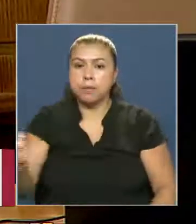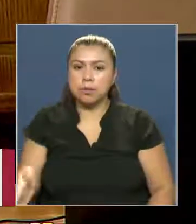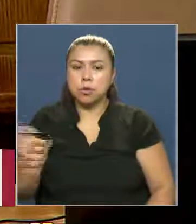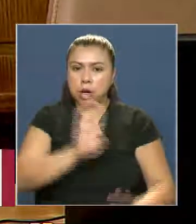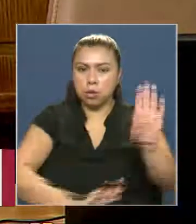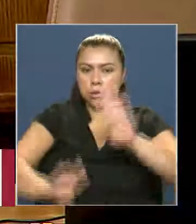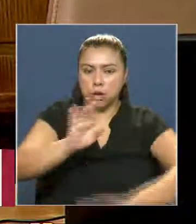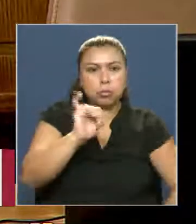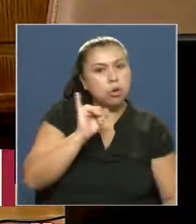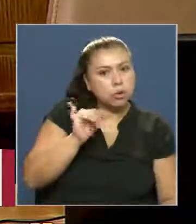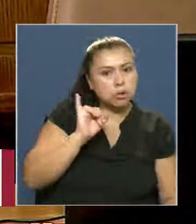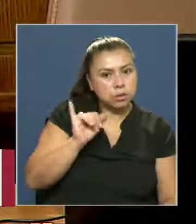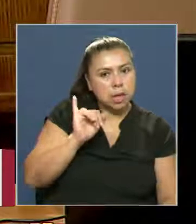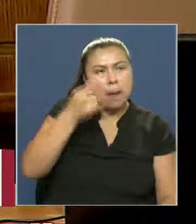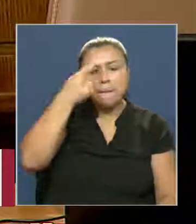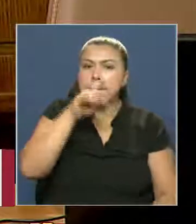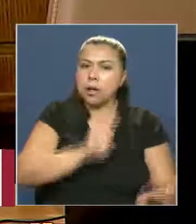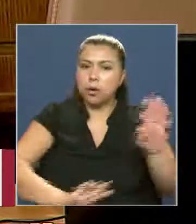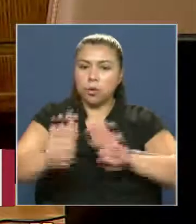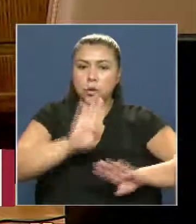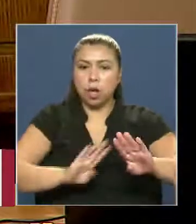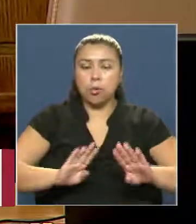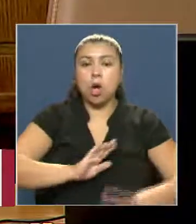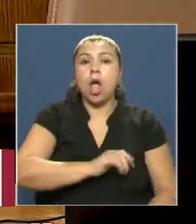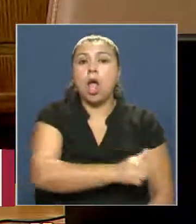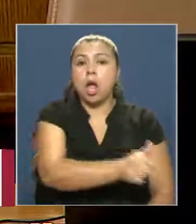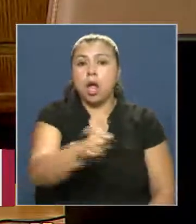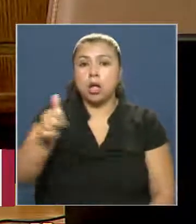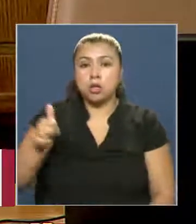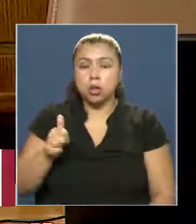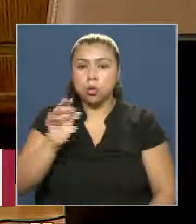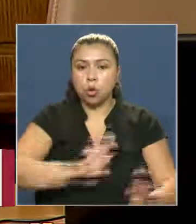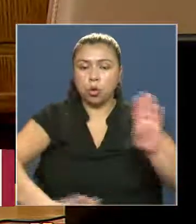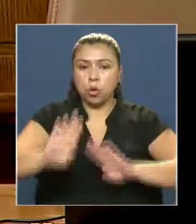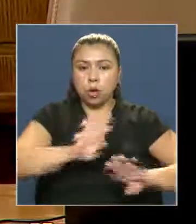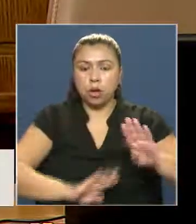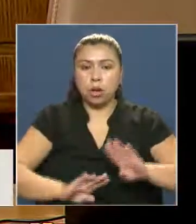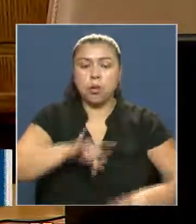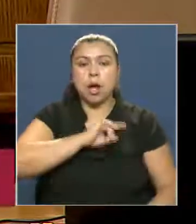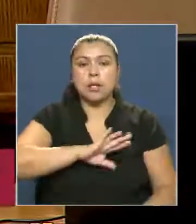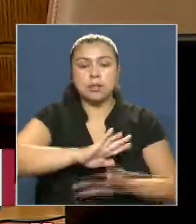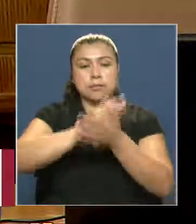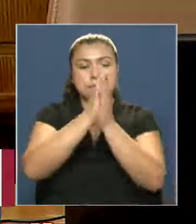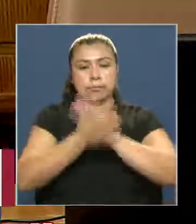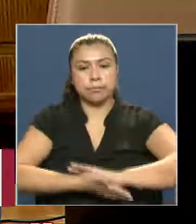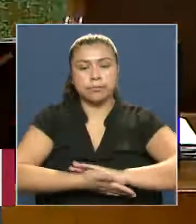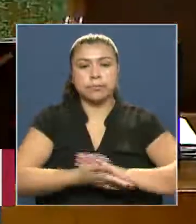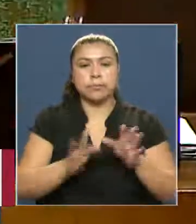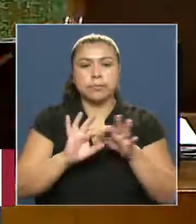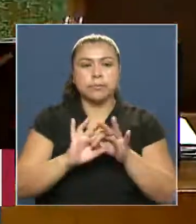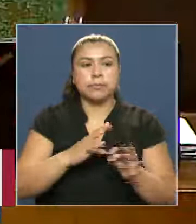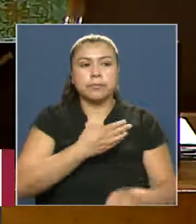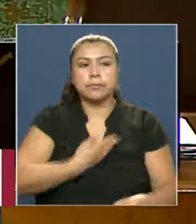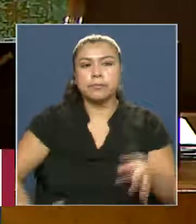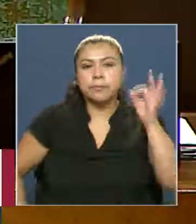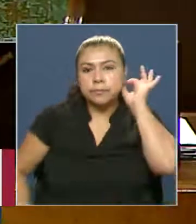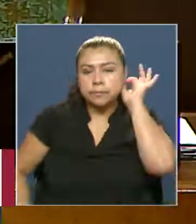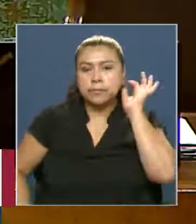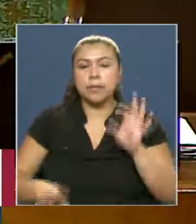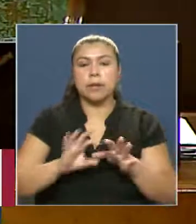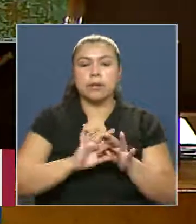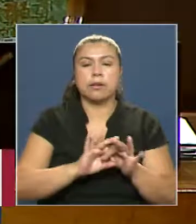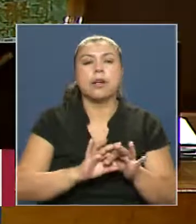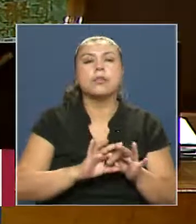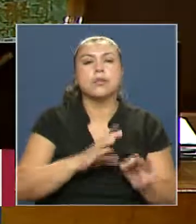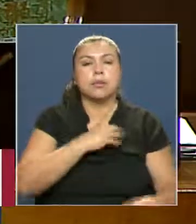Cuidémonos, sí, pero cuidémonos entre todos y cuidemos a Chile entero. Gracias, Presidenta. Gracias, diputado